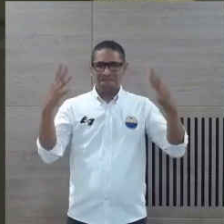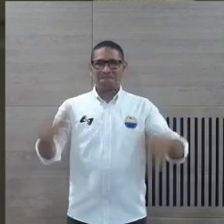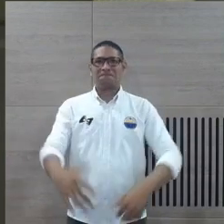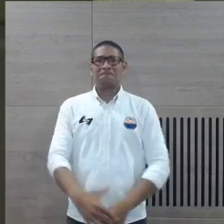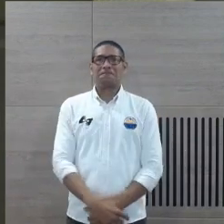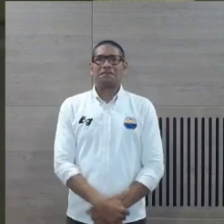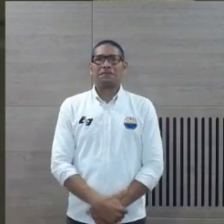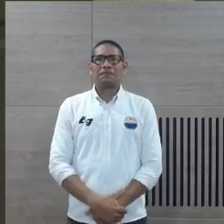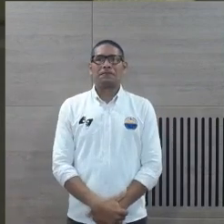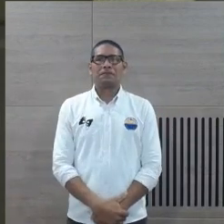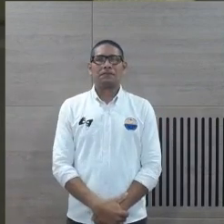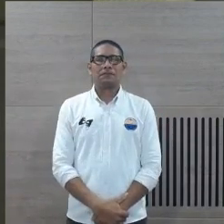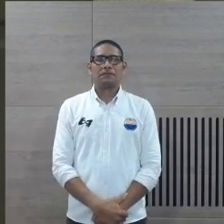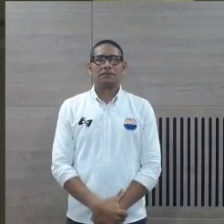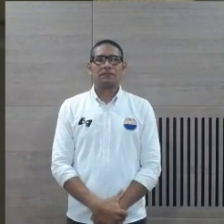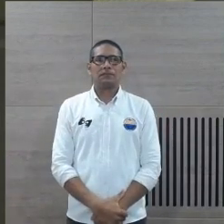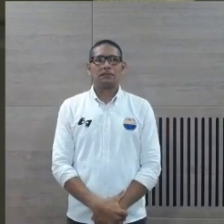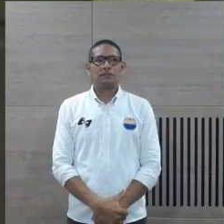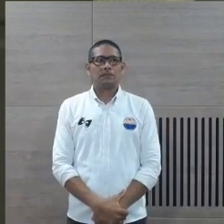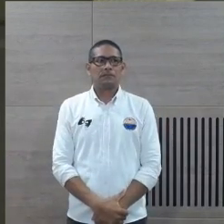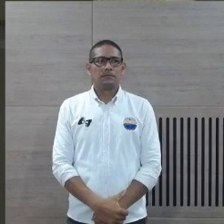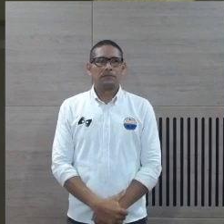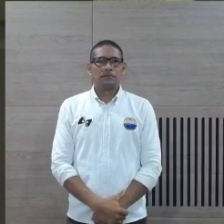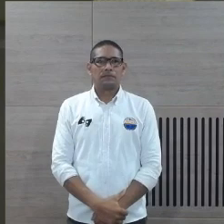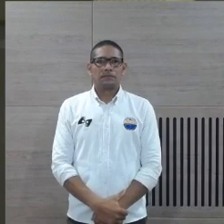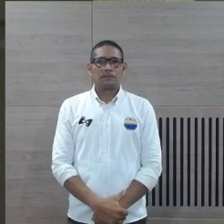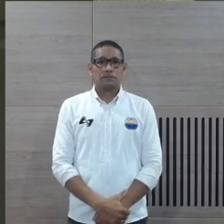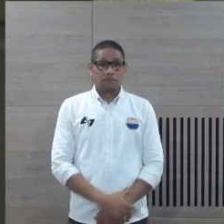Modalidad de posgrados. Especialistas.